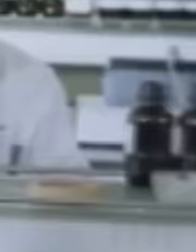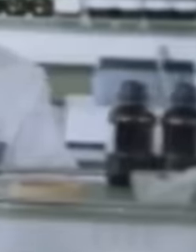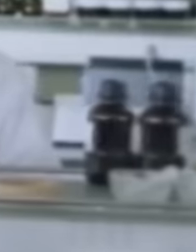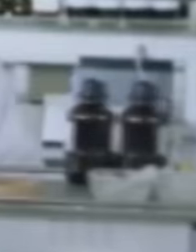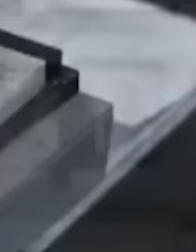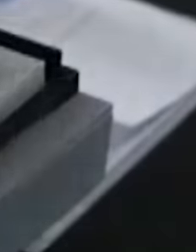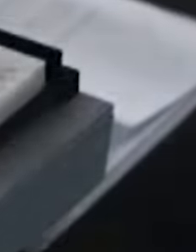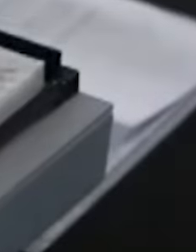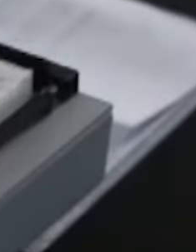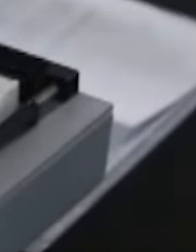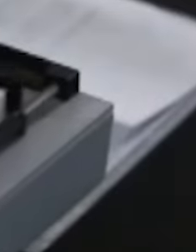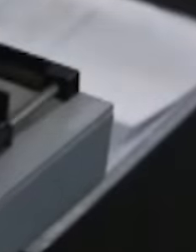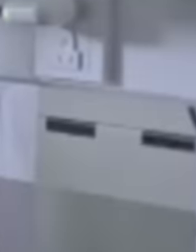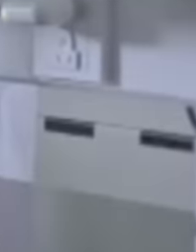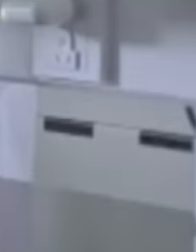defectuosos.